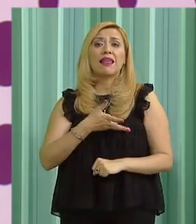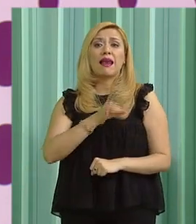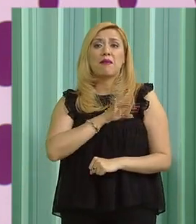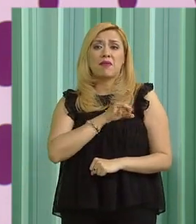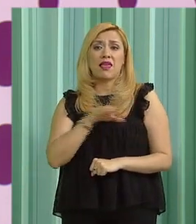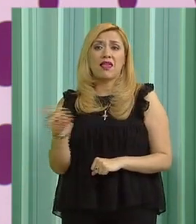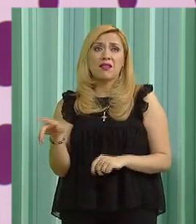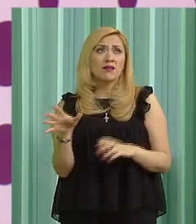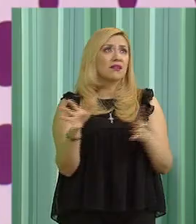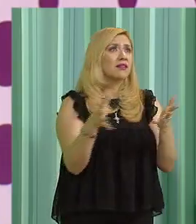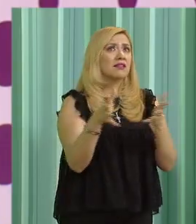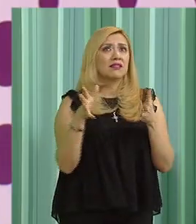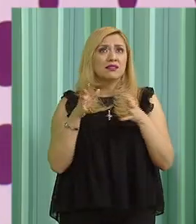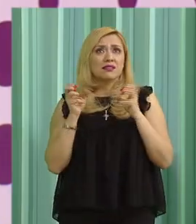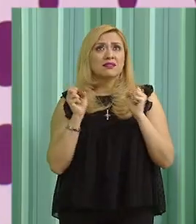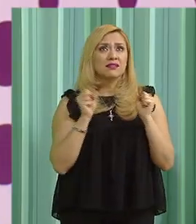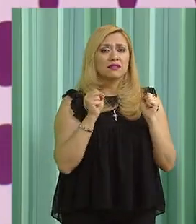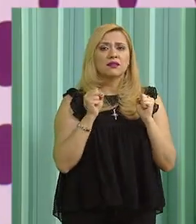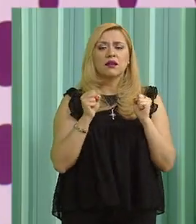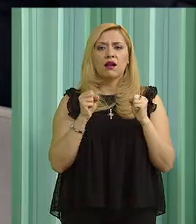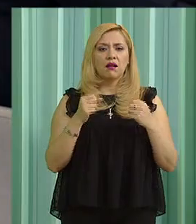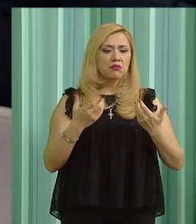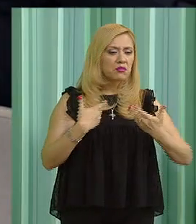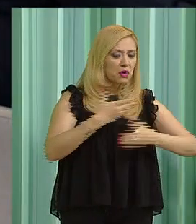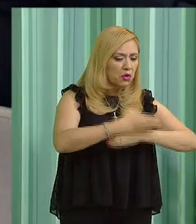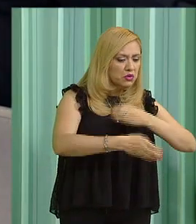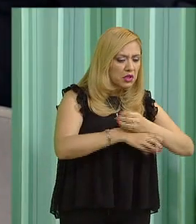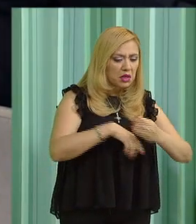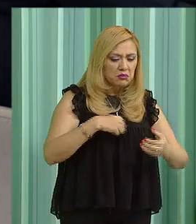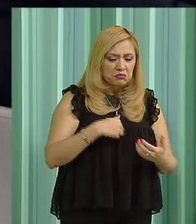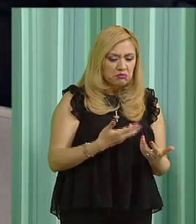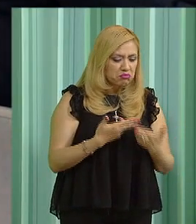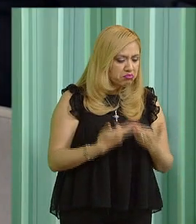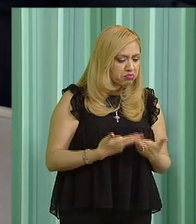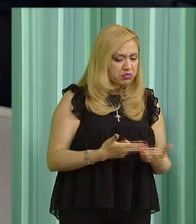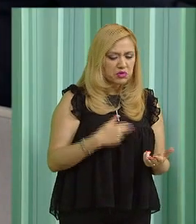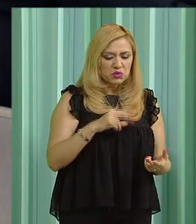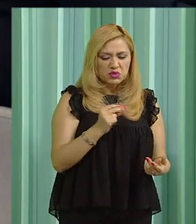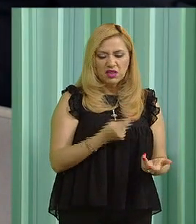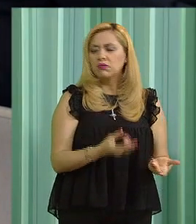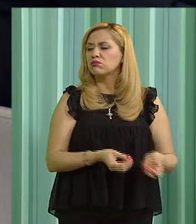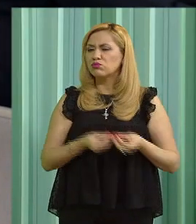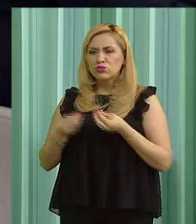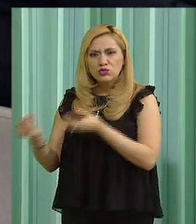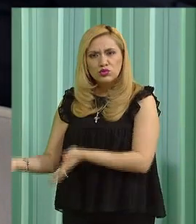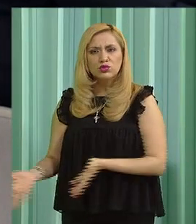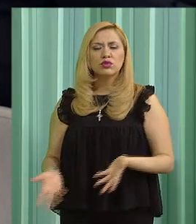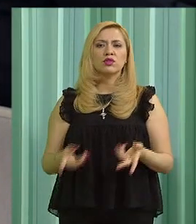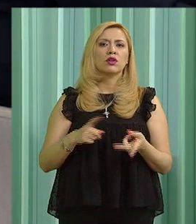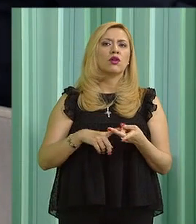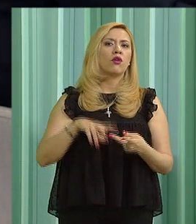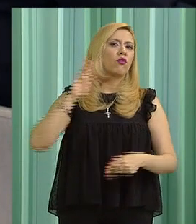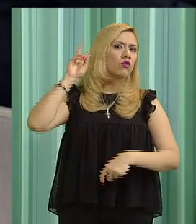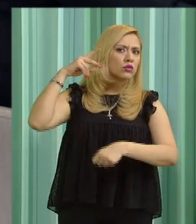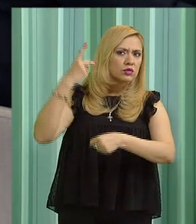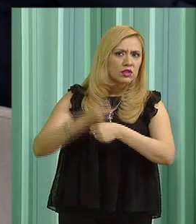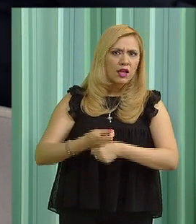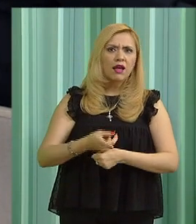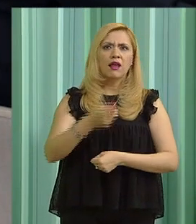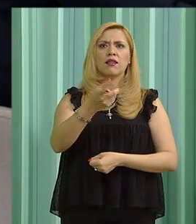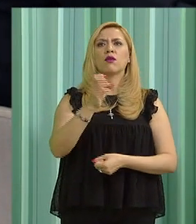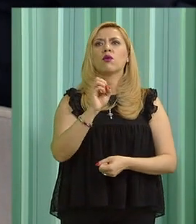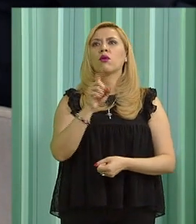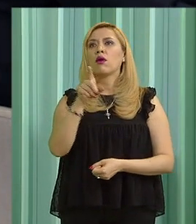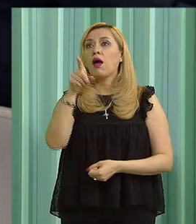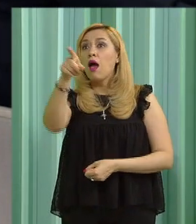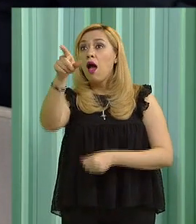Sí. Entonces siempre podemos donar cosas que no necesitamos, podemos, si nos queremos involucrar más, hacer voluntariado, buscar las organizaciones que están inmersas